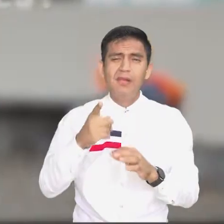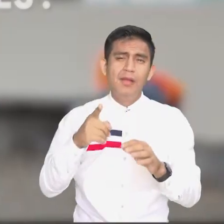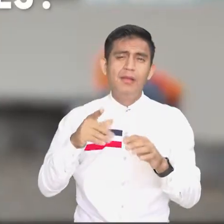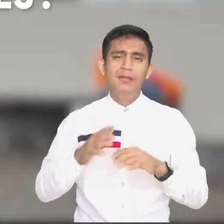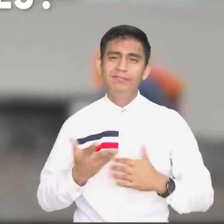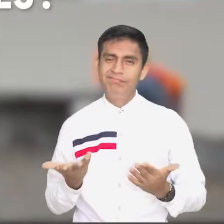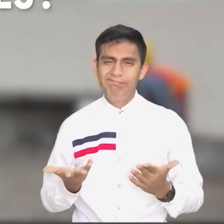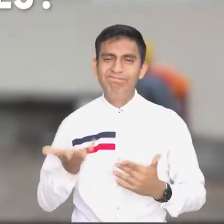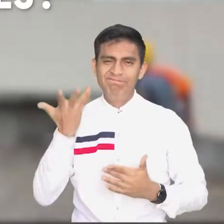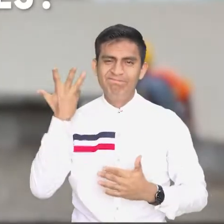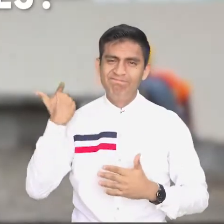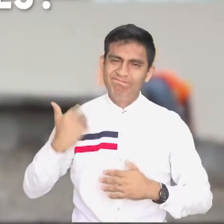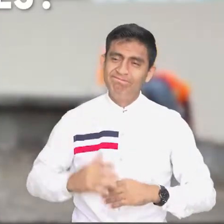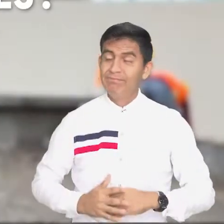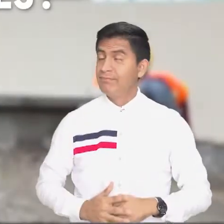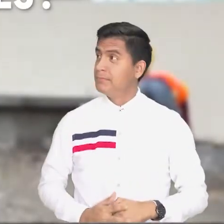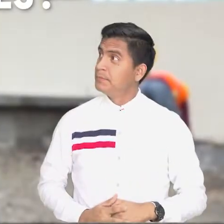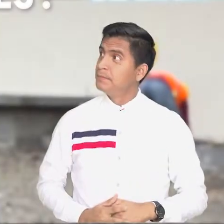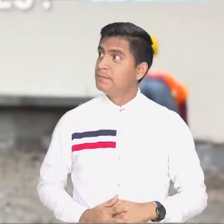montaña.